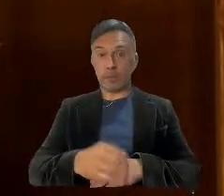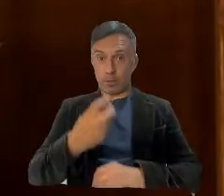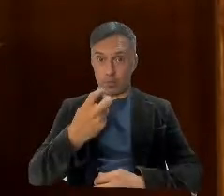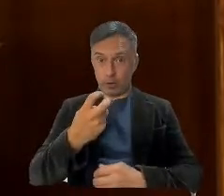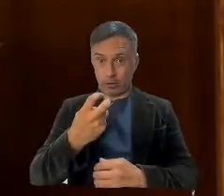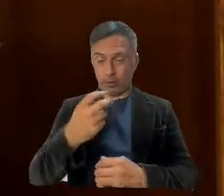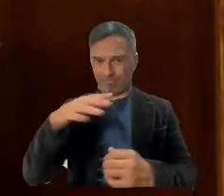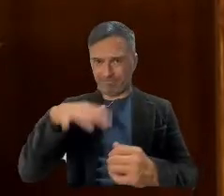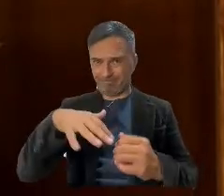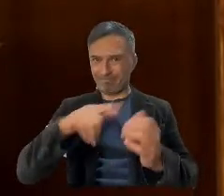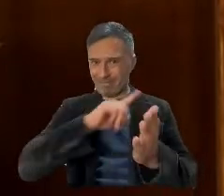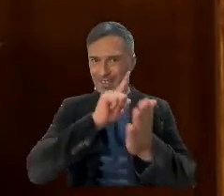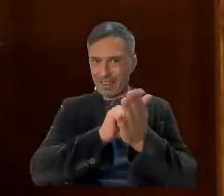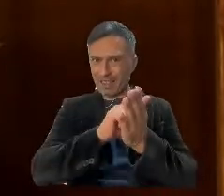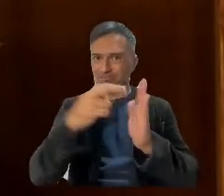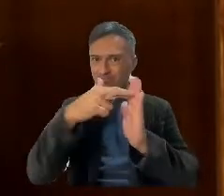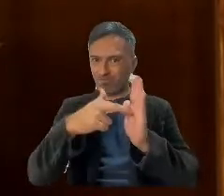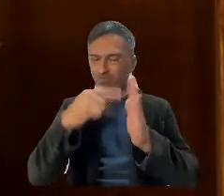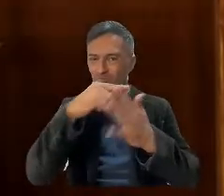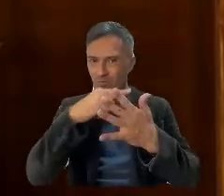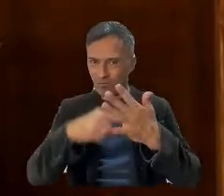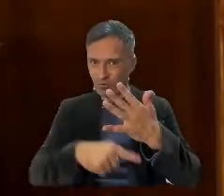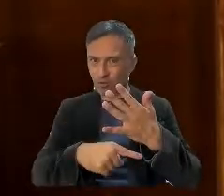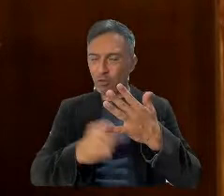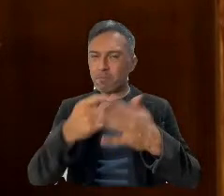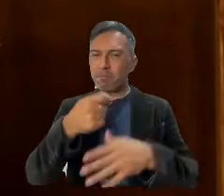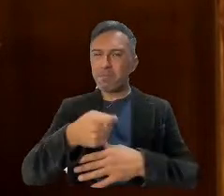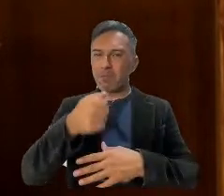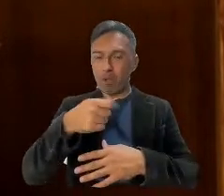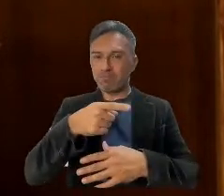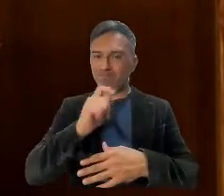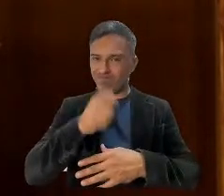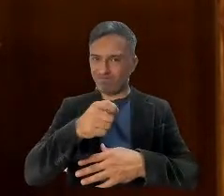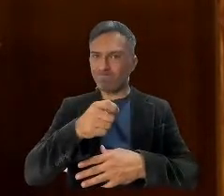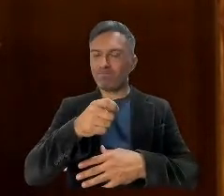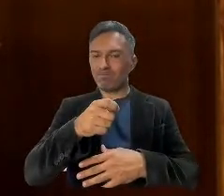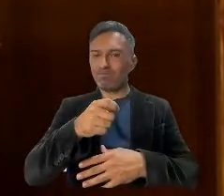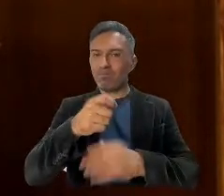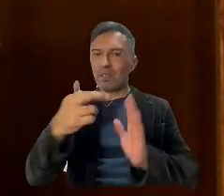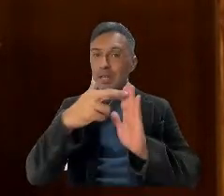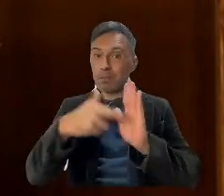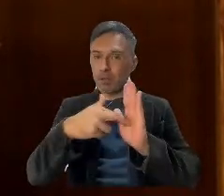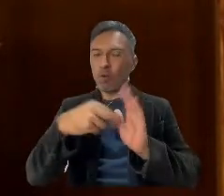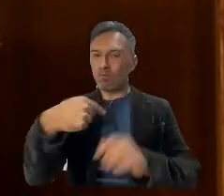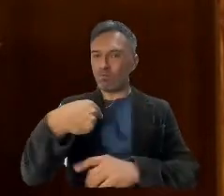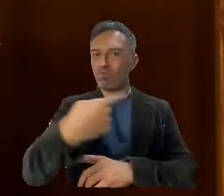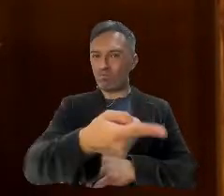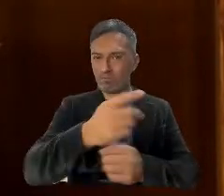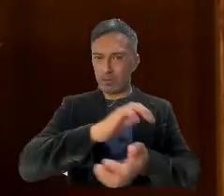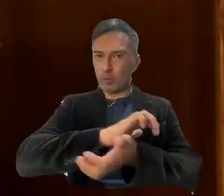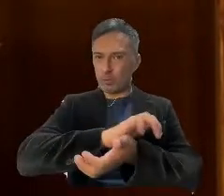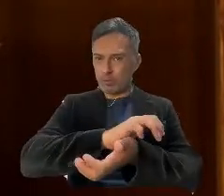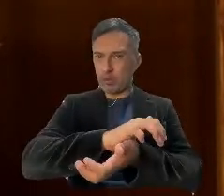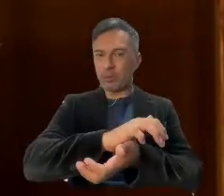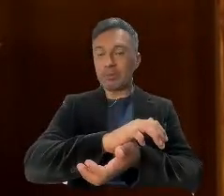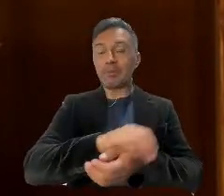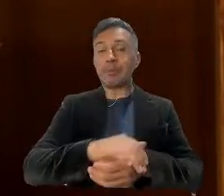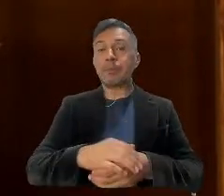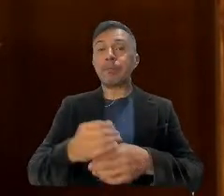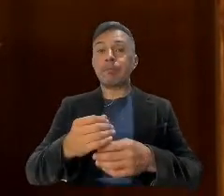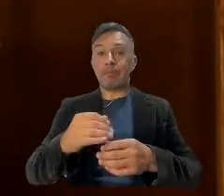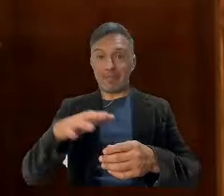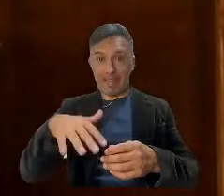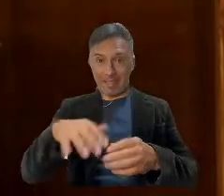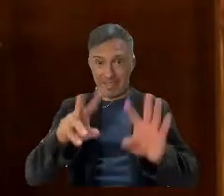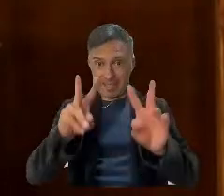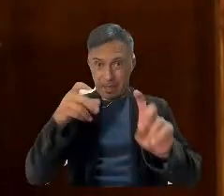en primer término contienen una discriminación normativa. Atendiendo el razonamiento lógico jurídico anterior,